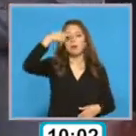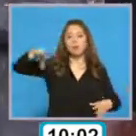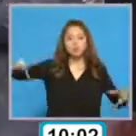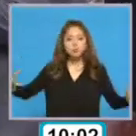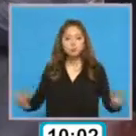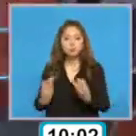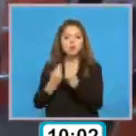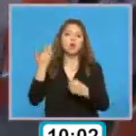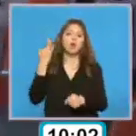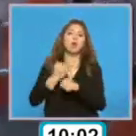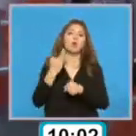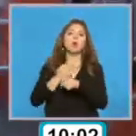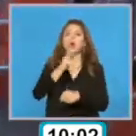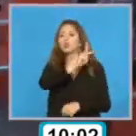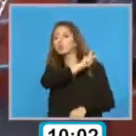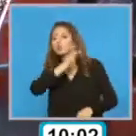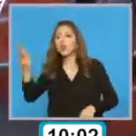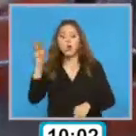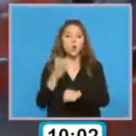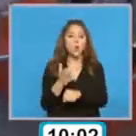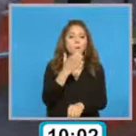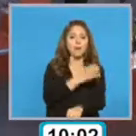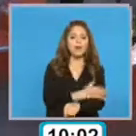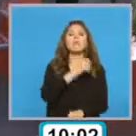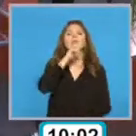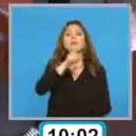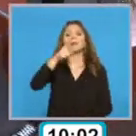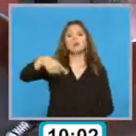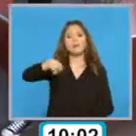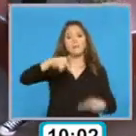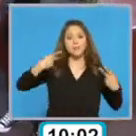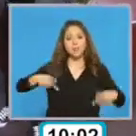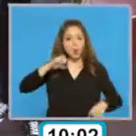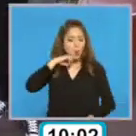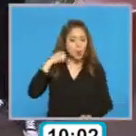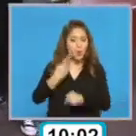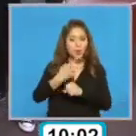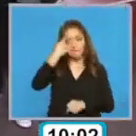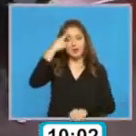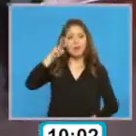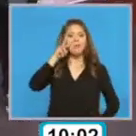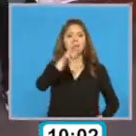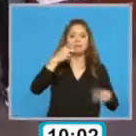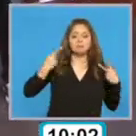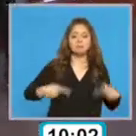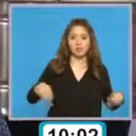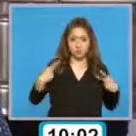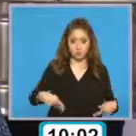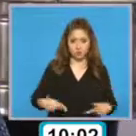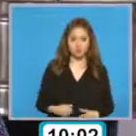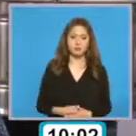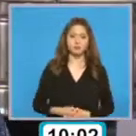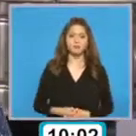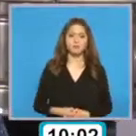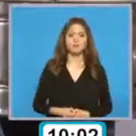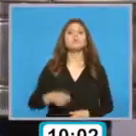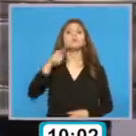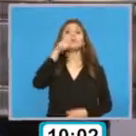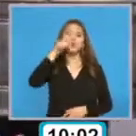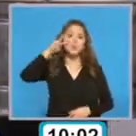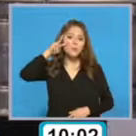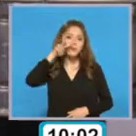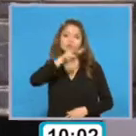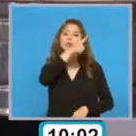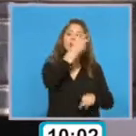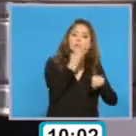Y bueno, pues aquí está, gracias a todos mis compañeros y a ustedes por la oportunidad que nos dan de llegar exactamente al público. Y bueno, han llegado a Estados